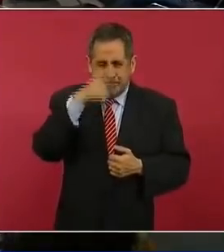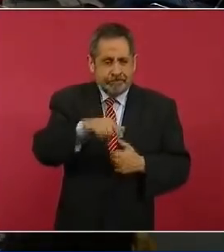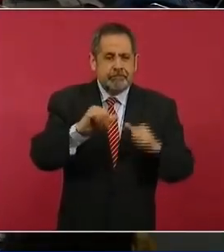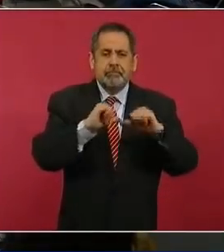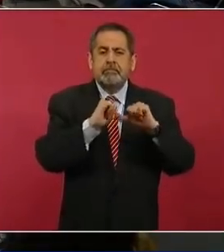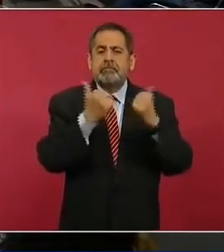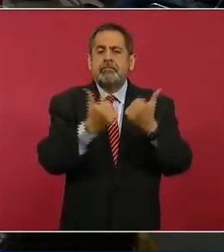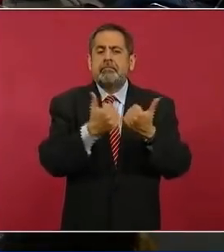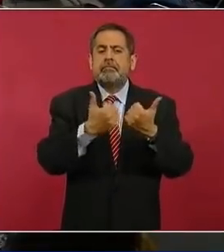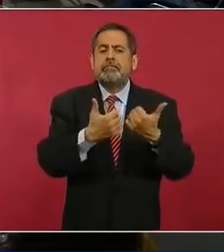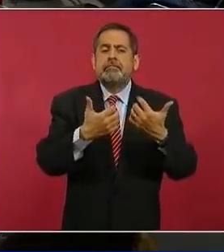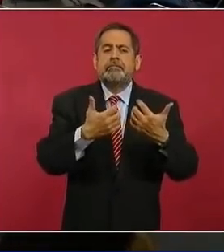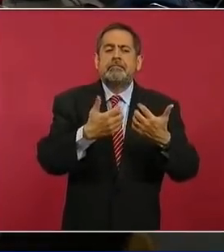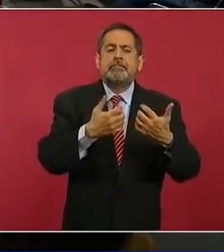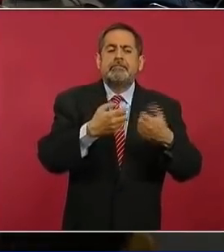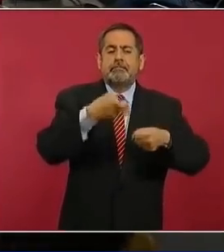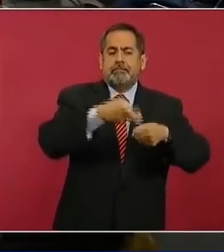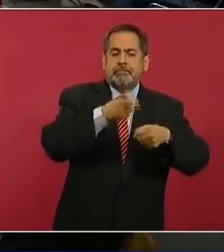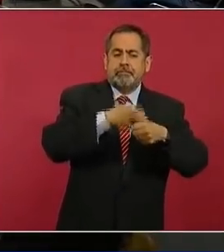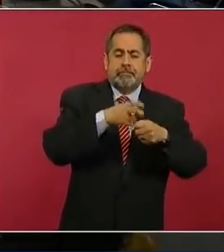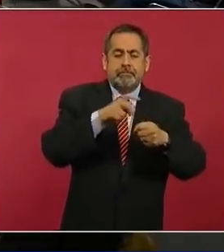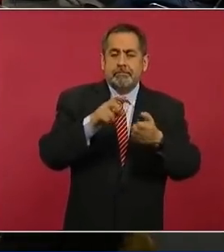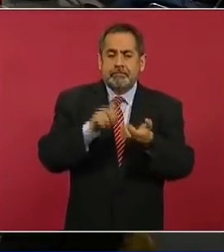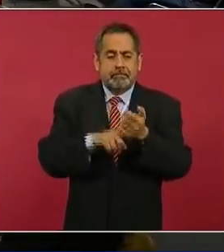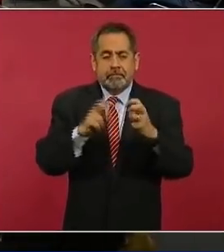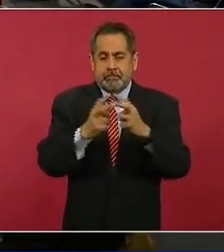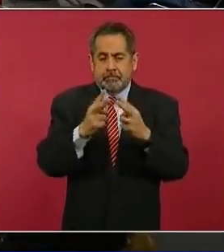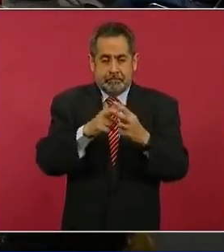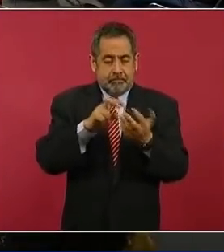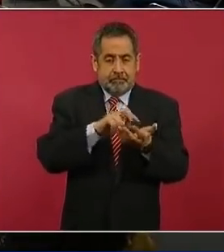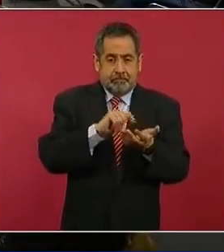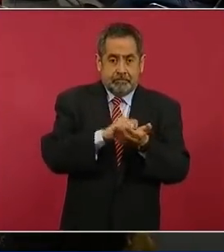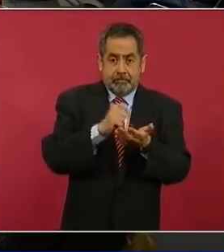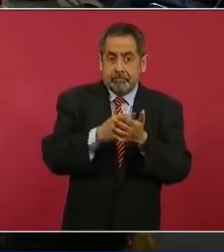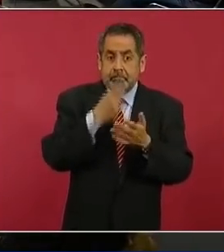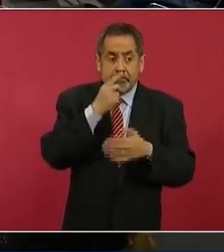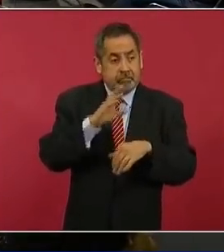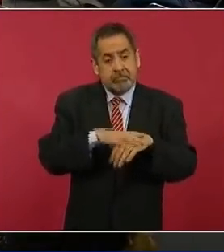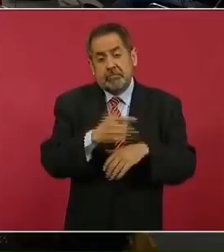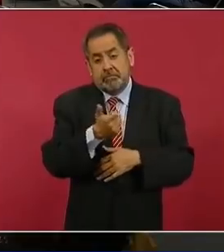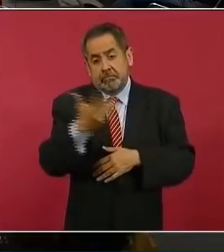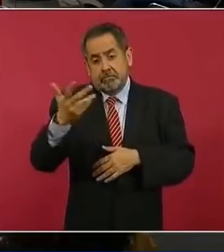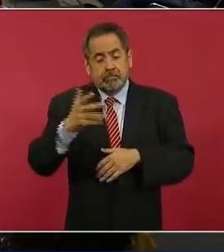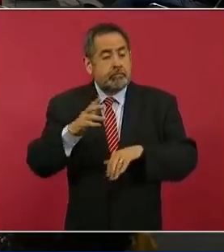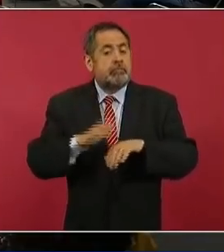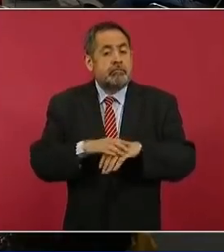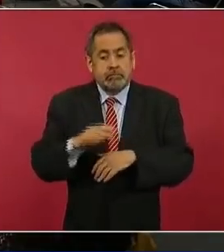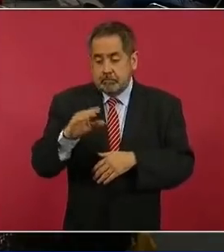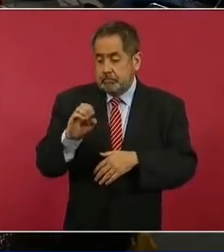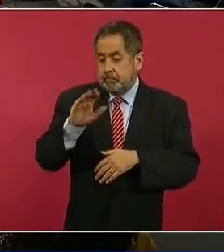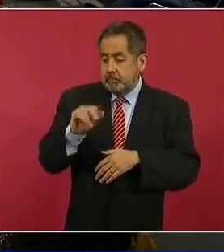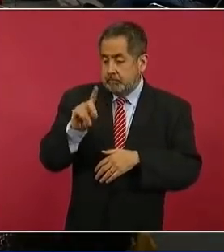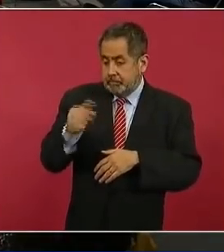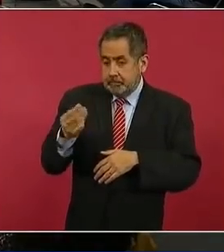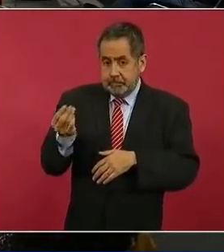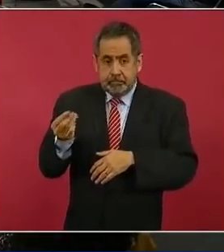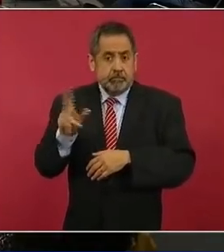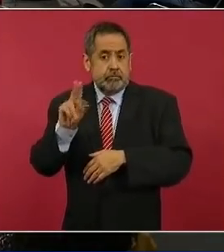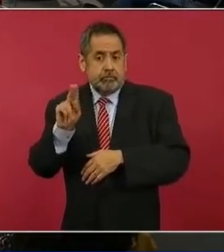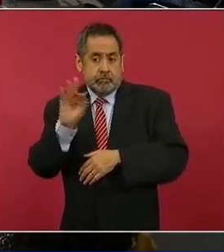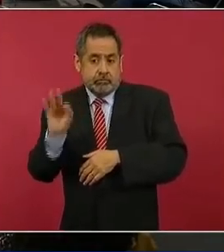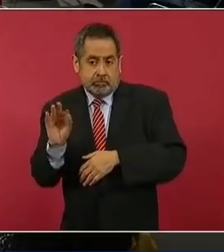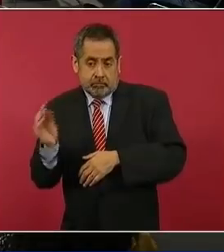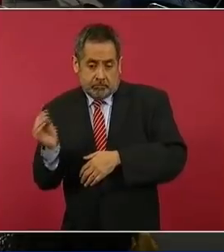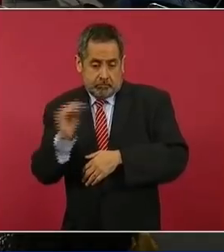de Tamaulipas ya dijo que va a haber un aumento, porque creo que la cebada es el 80% la